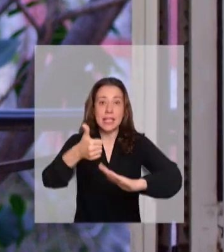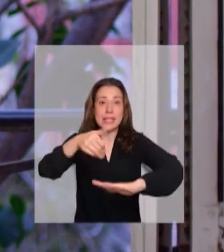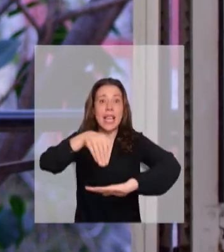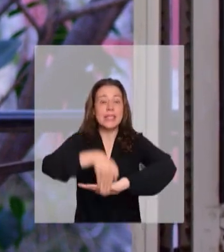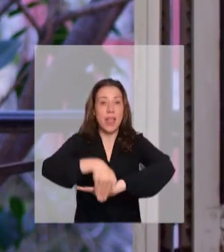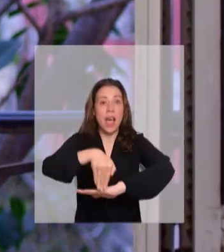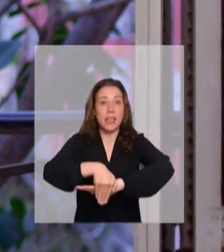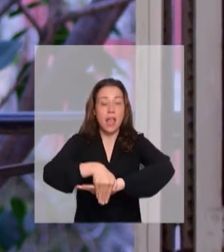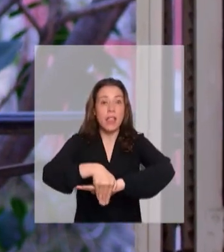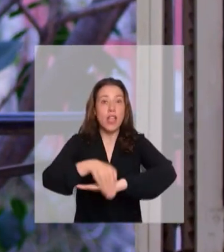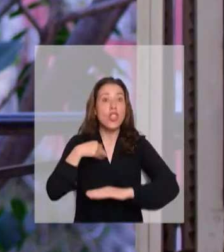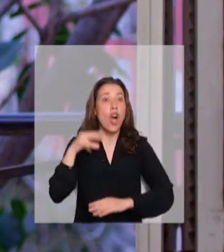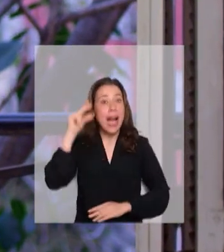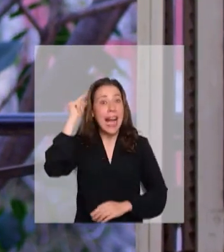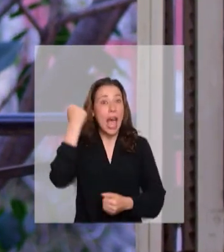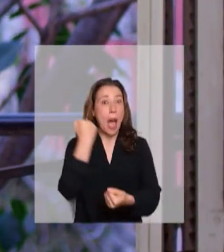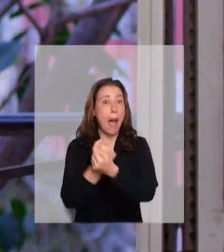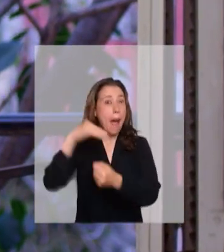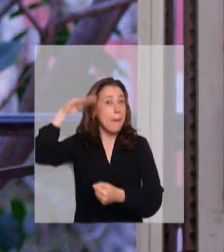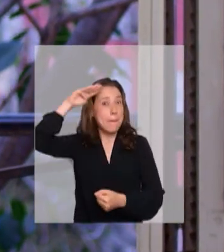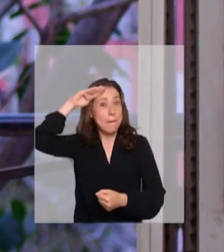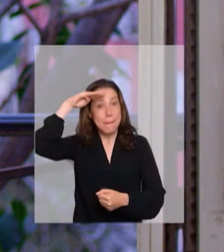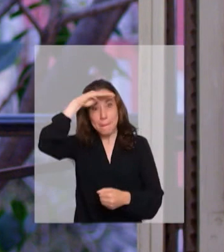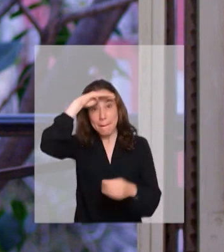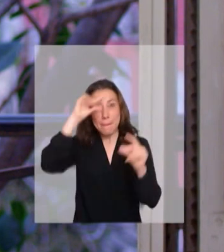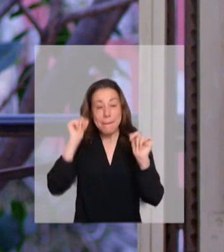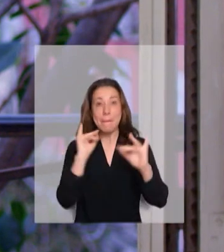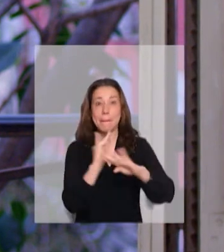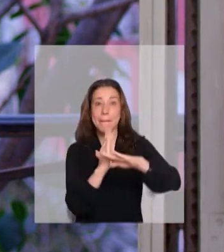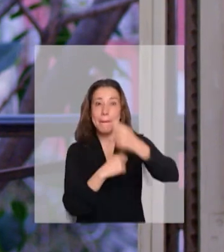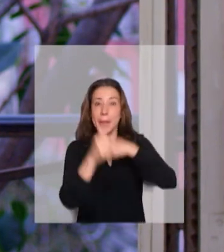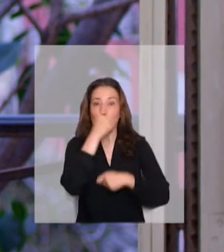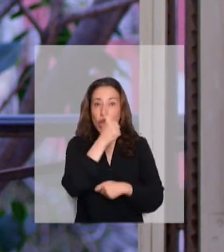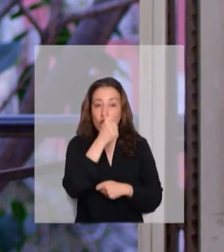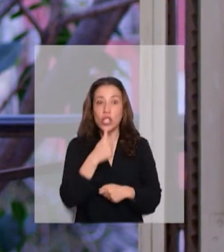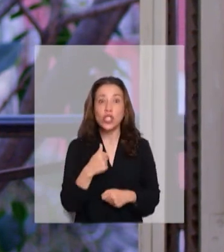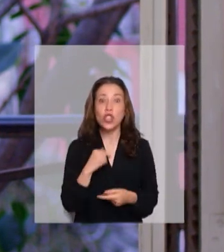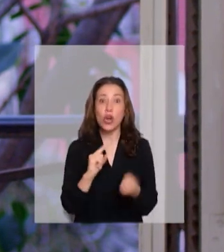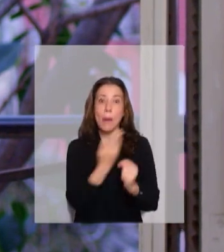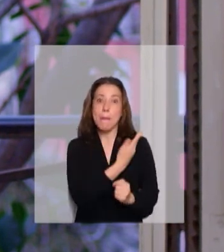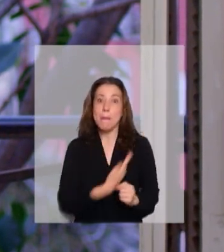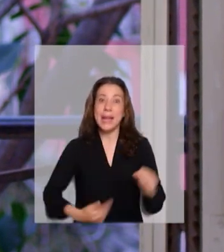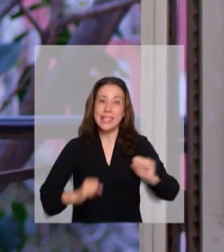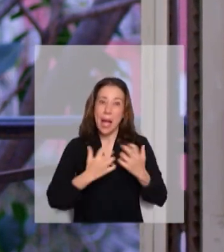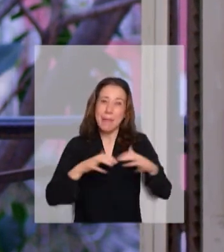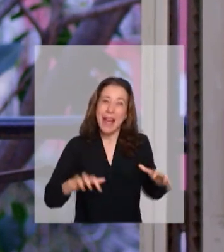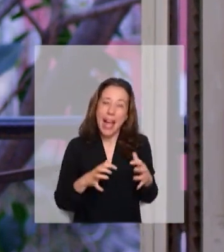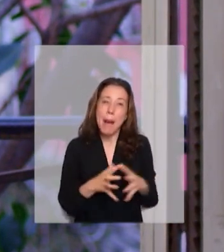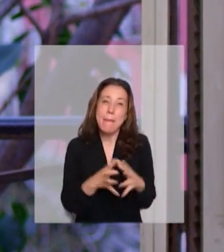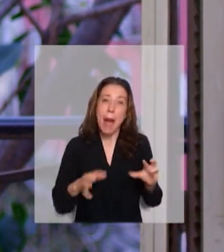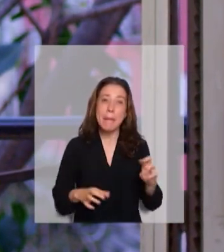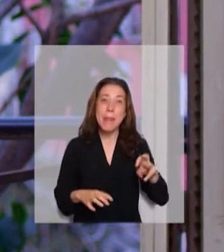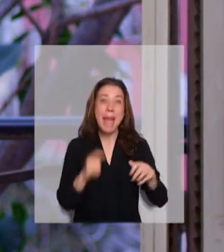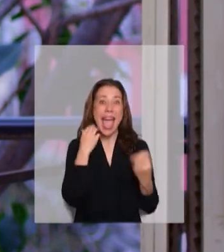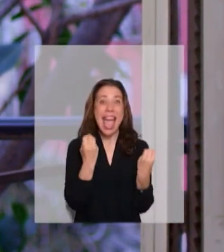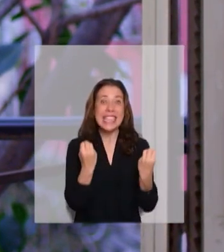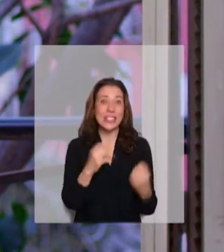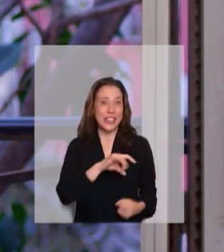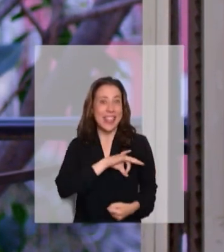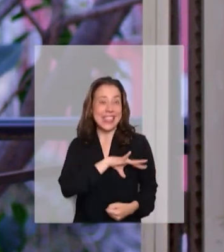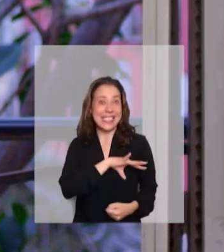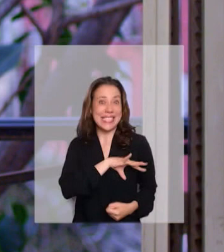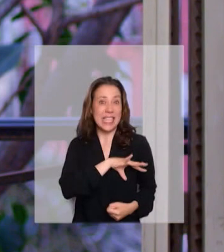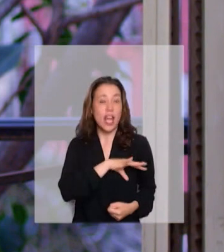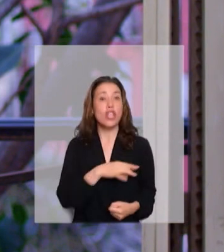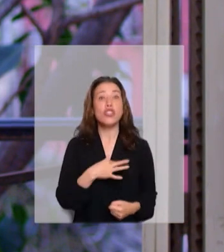hasta las 6 de la tarde. Voy a crear una policía especializada en narcotráfico. Seré el presidente de los emprendedores y llenaré de pymes